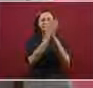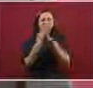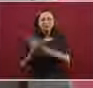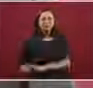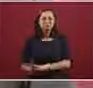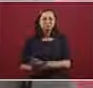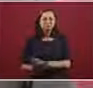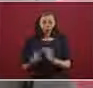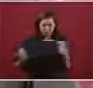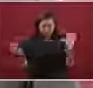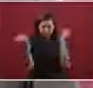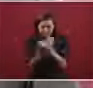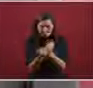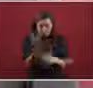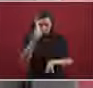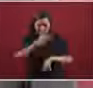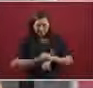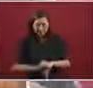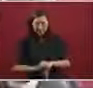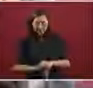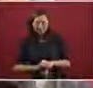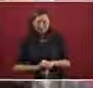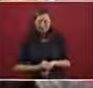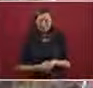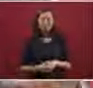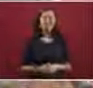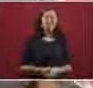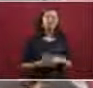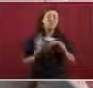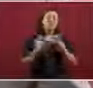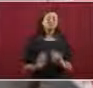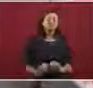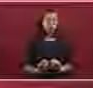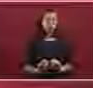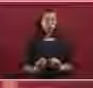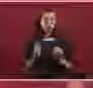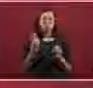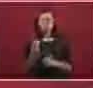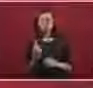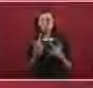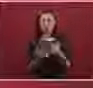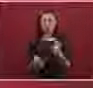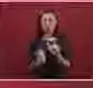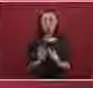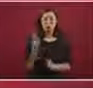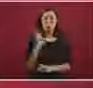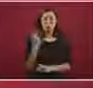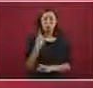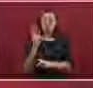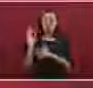permitimos eso, o un partido que porque tiene mayoría